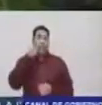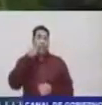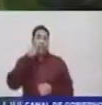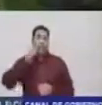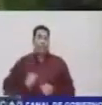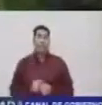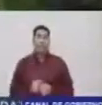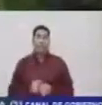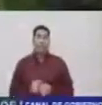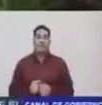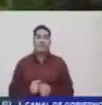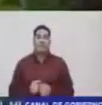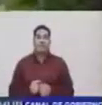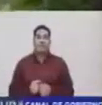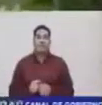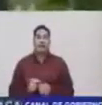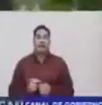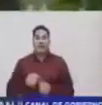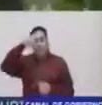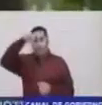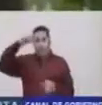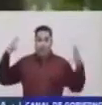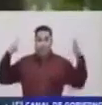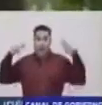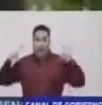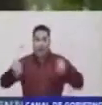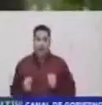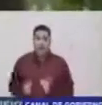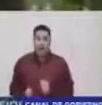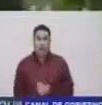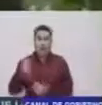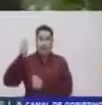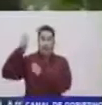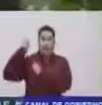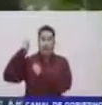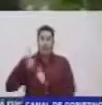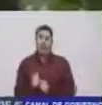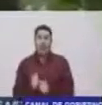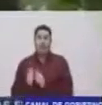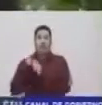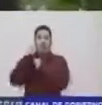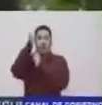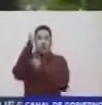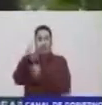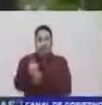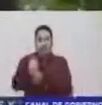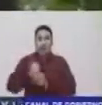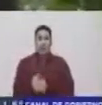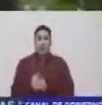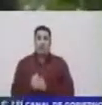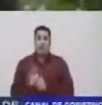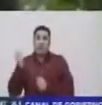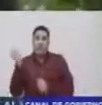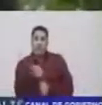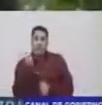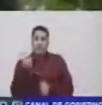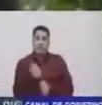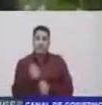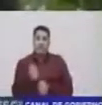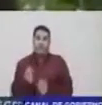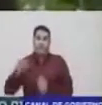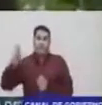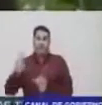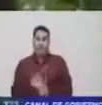a este señor, con su leña, también con su azadón, con su hacha, su